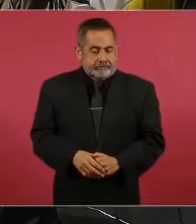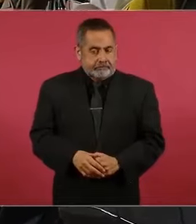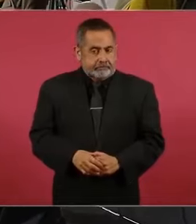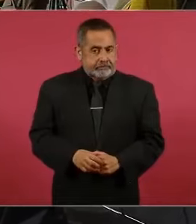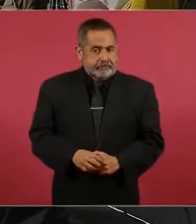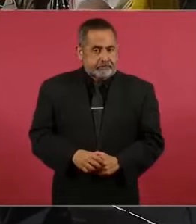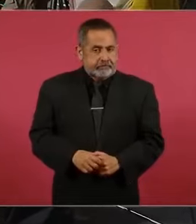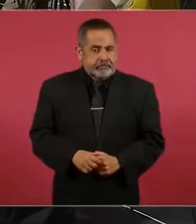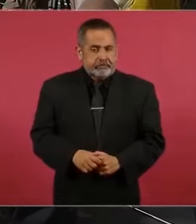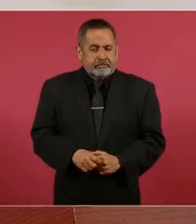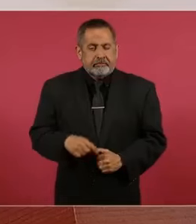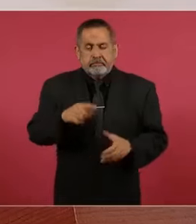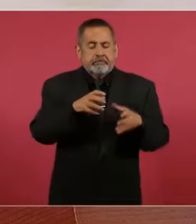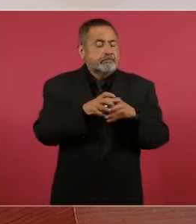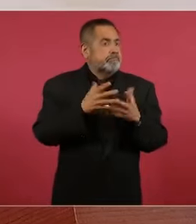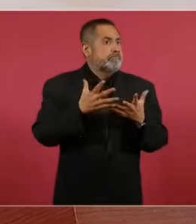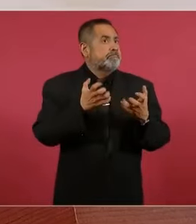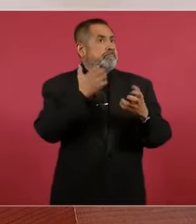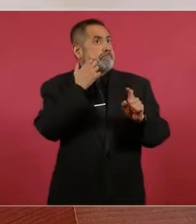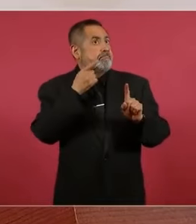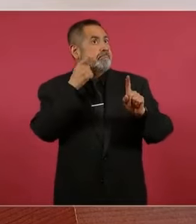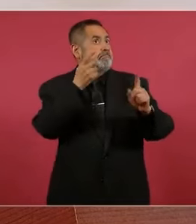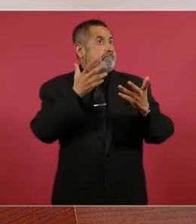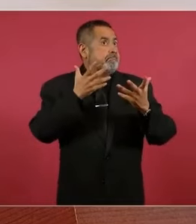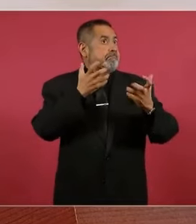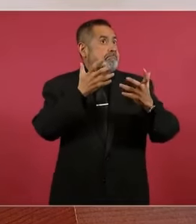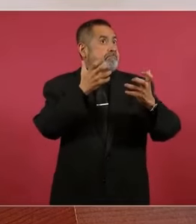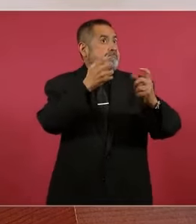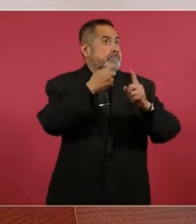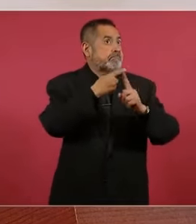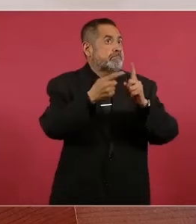Además, aspiracionistas,